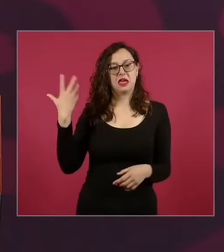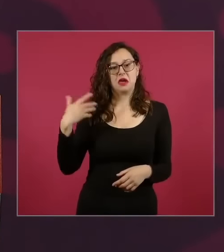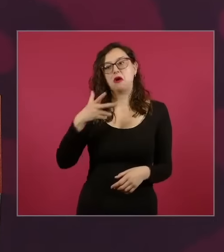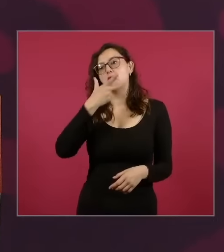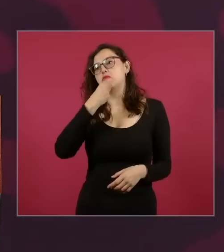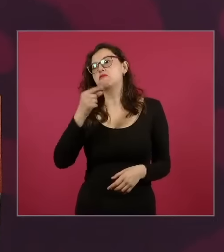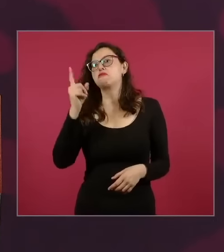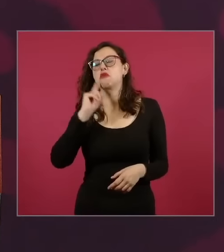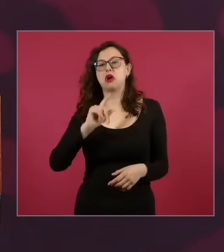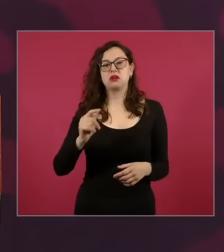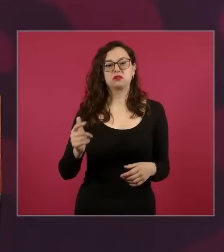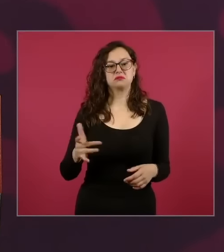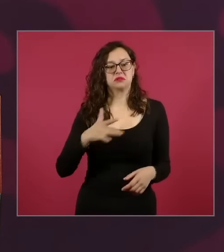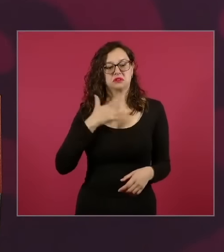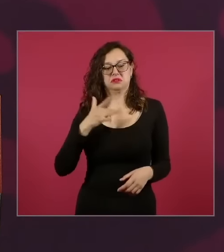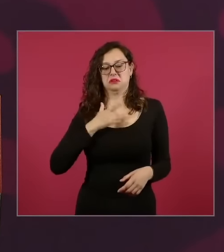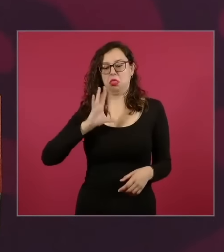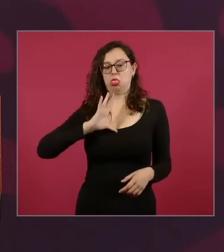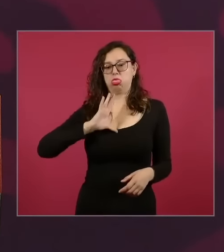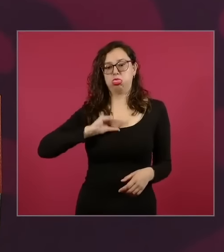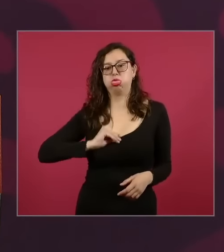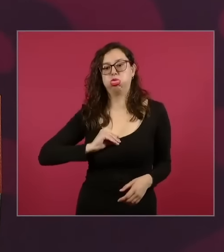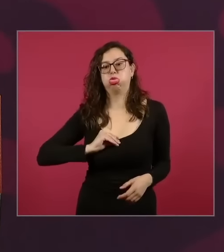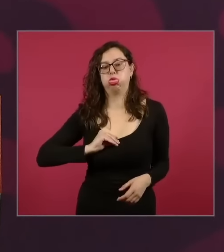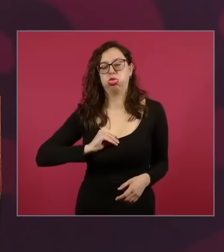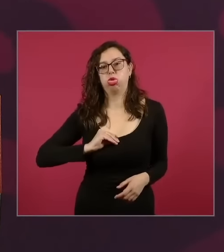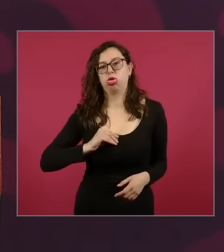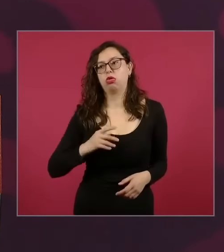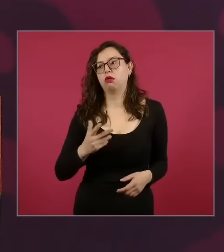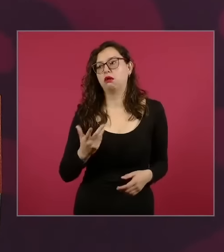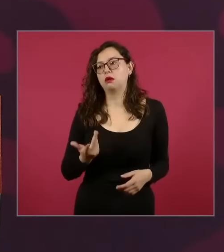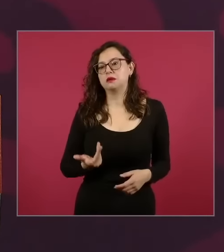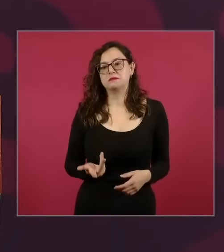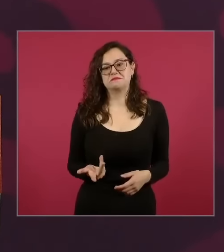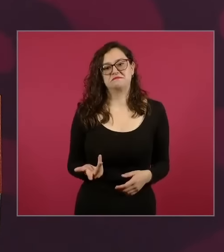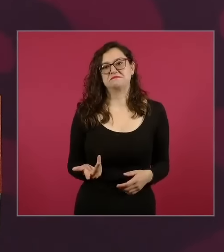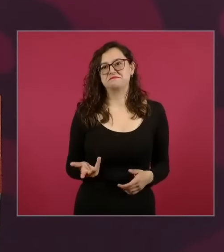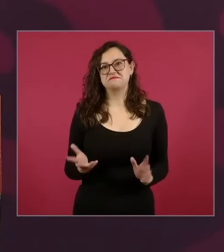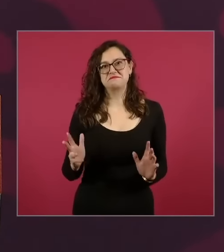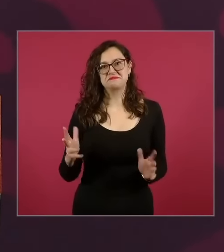hombre o mujer, lo primero que hubiese hecho